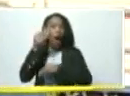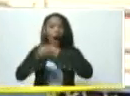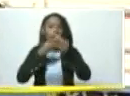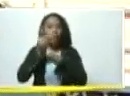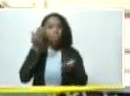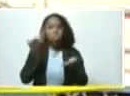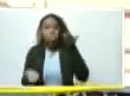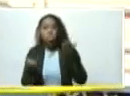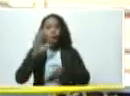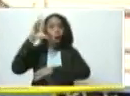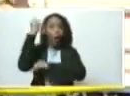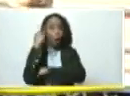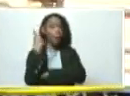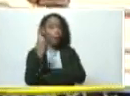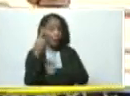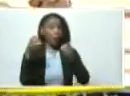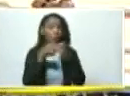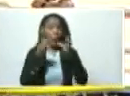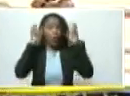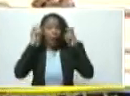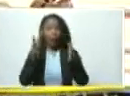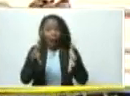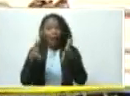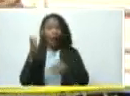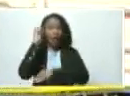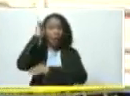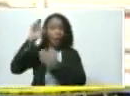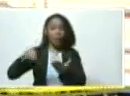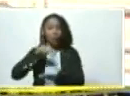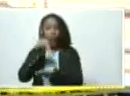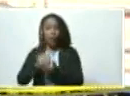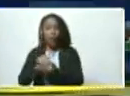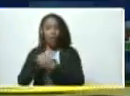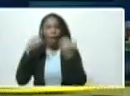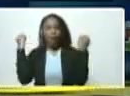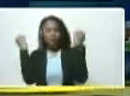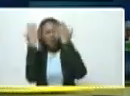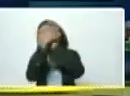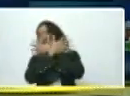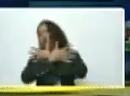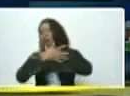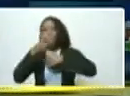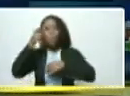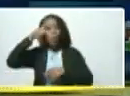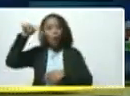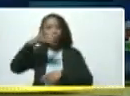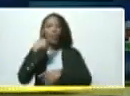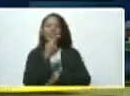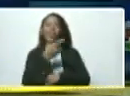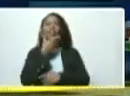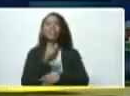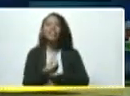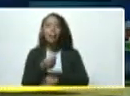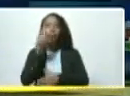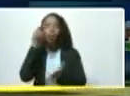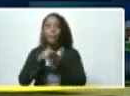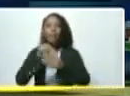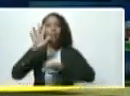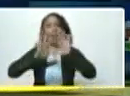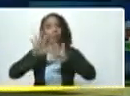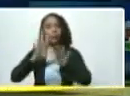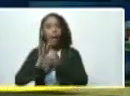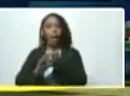desestabilizar. Lograron la primera parte, ganar la Asamblea Nacional, confundir al pueblo, diciembre de 2015.